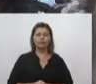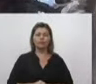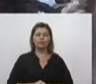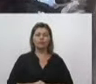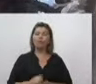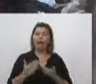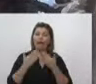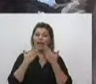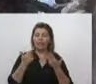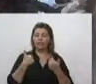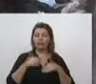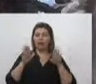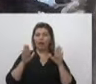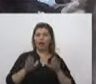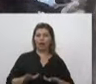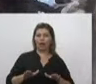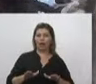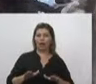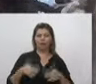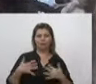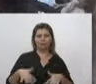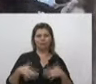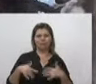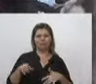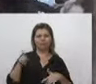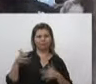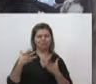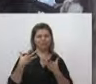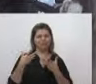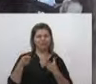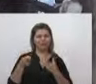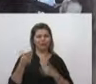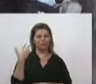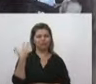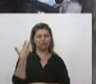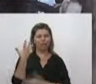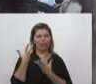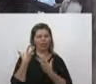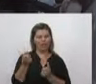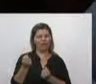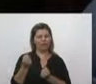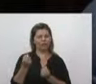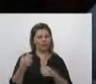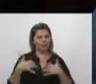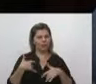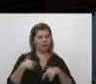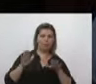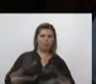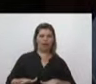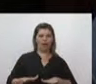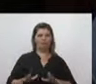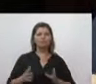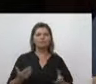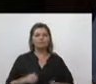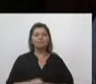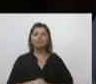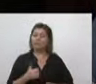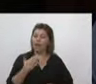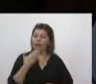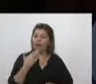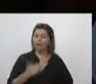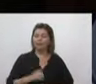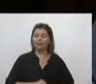en el honorable Cámara de Senadores. Van a seguir las oratorias, las ponencias. Sí, eso te iba a preguntar respecto de las